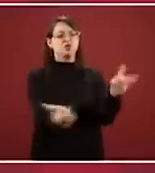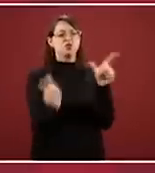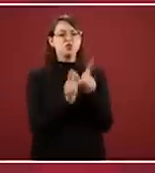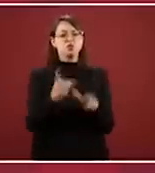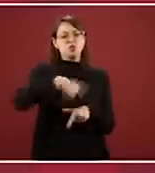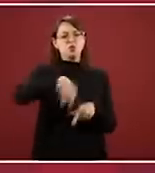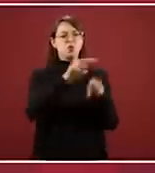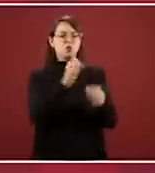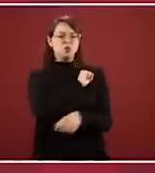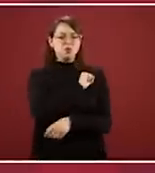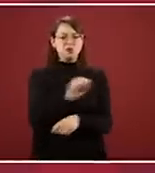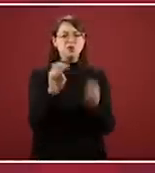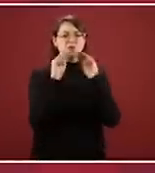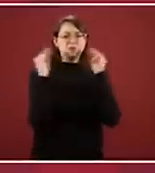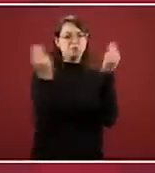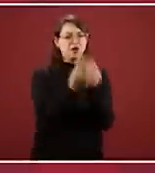de delincuentes comunes,